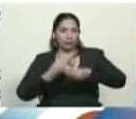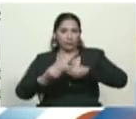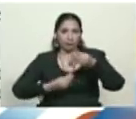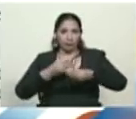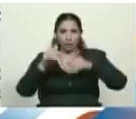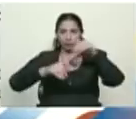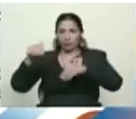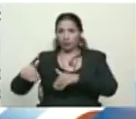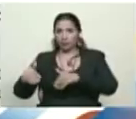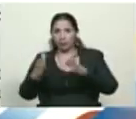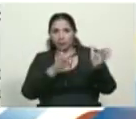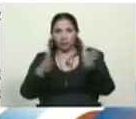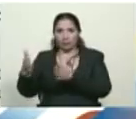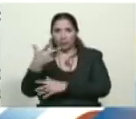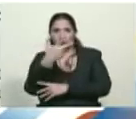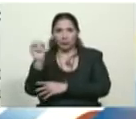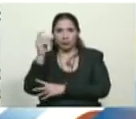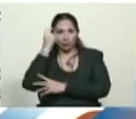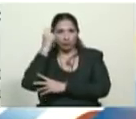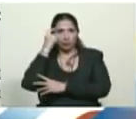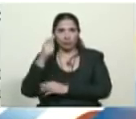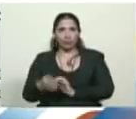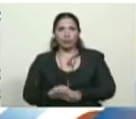días. Habla de 30 días.